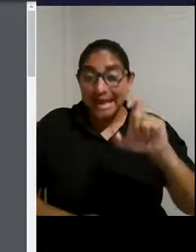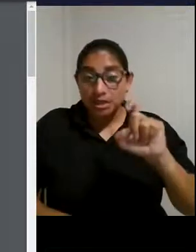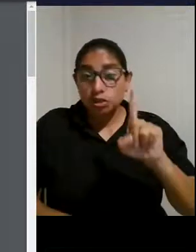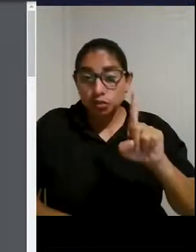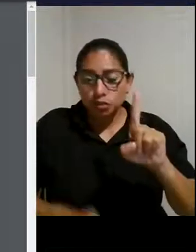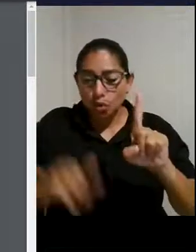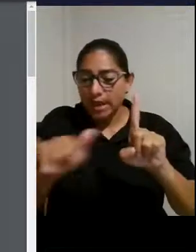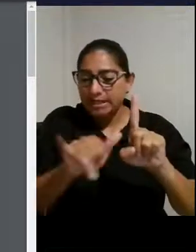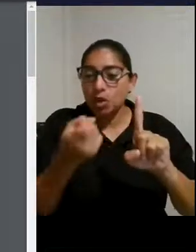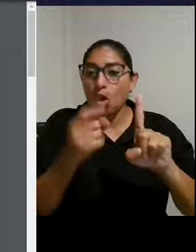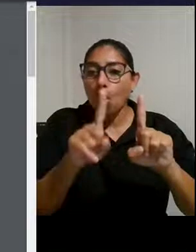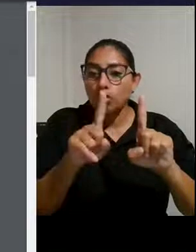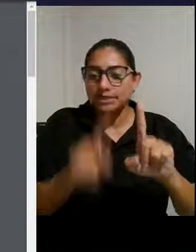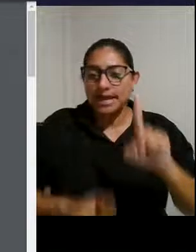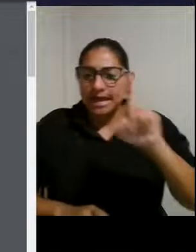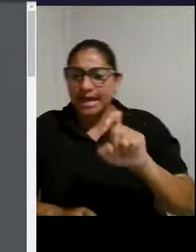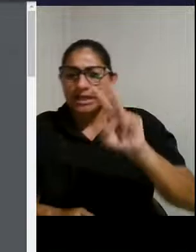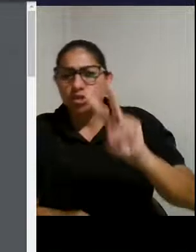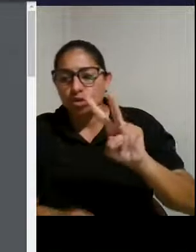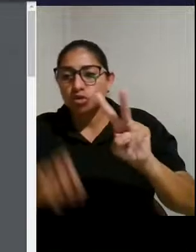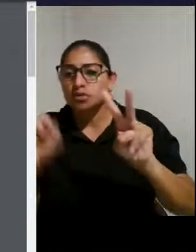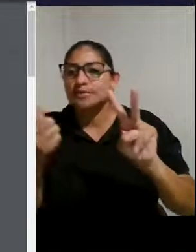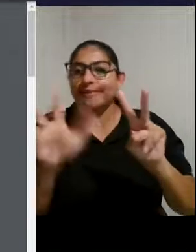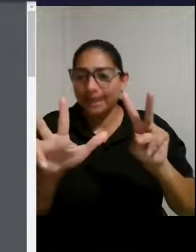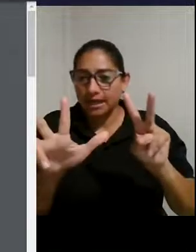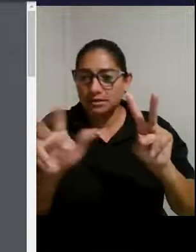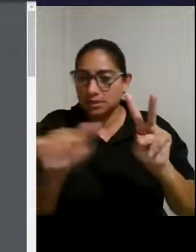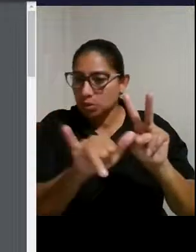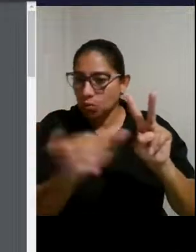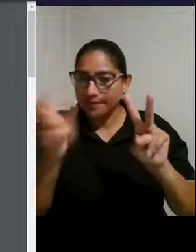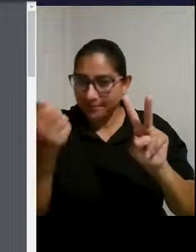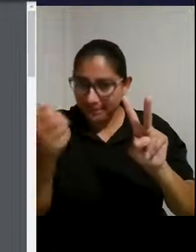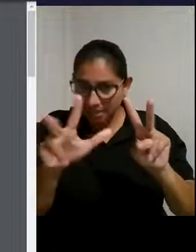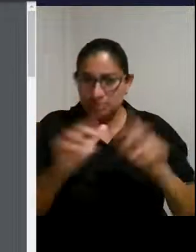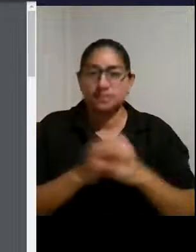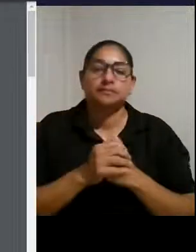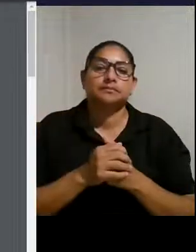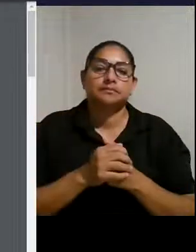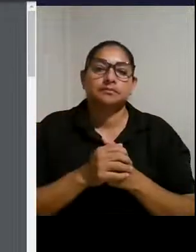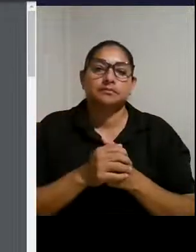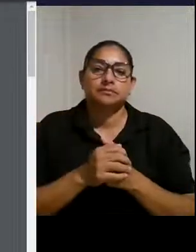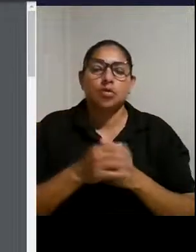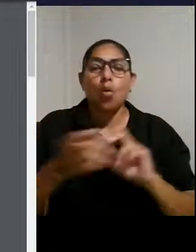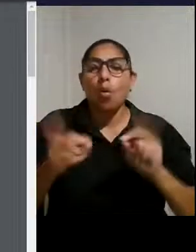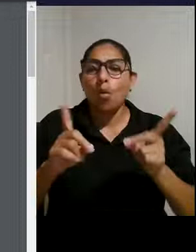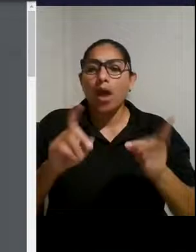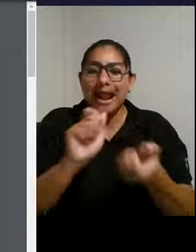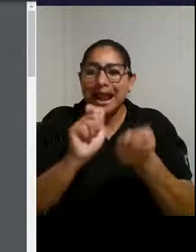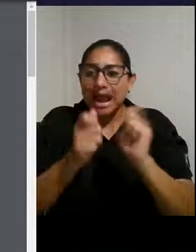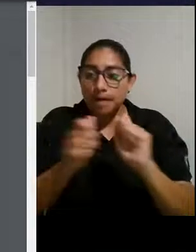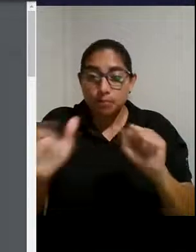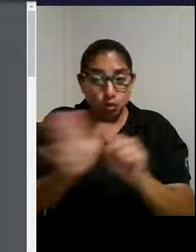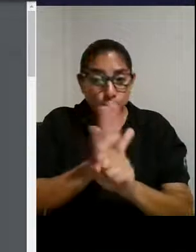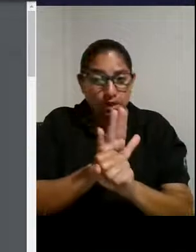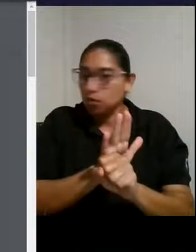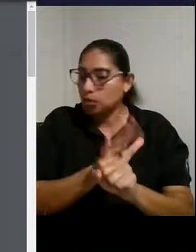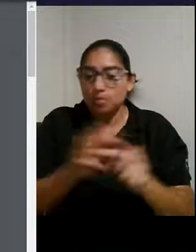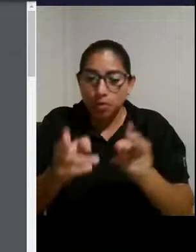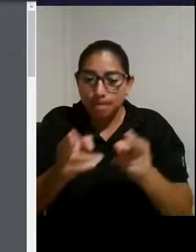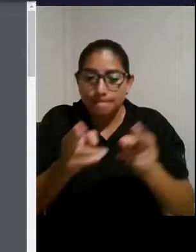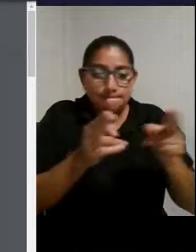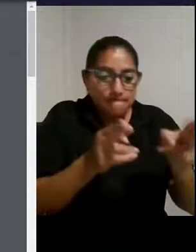el valor de X2 es 13. Entonces vamos a ver no cuál es el cambio total,